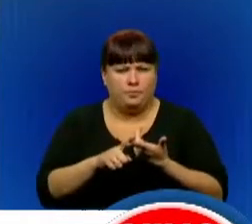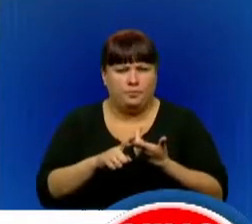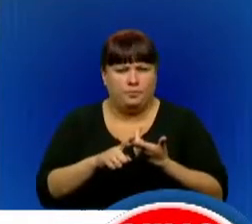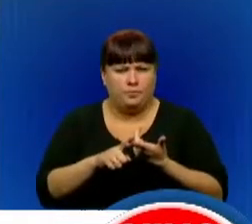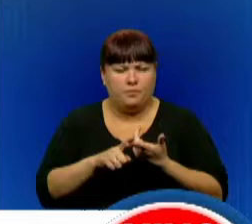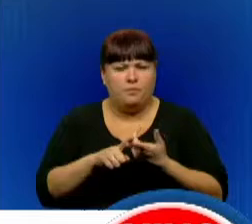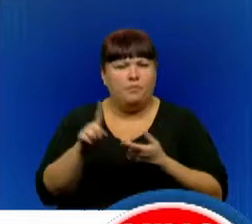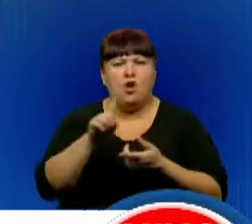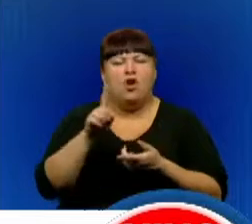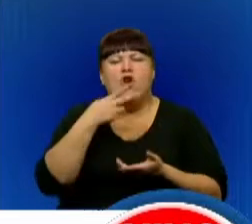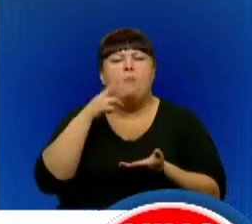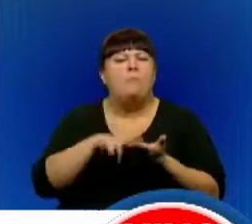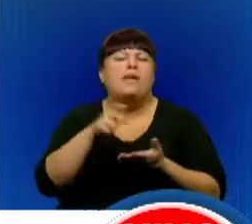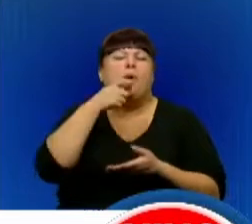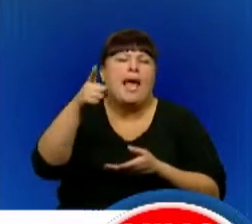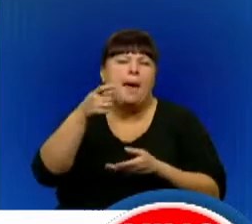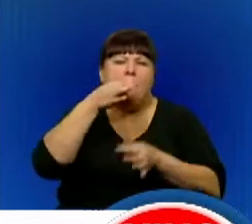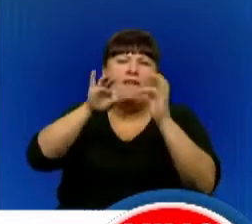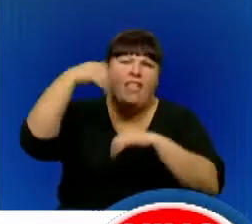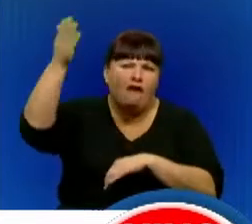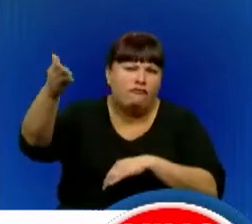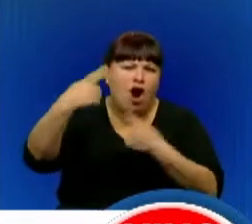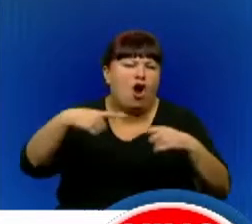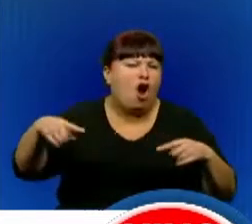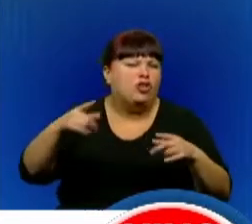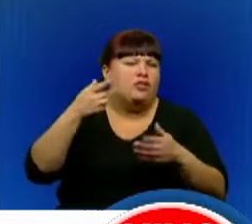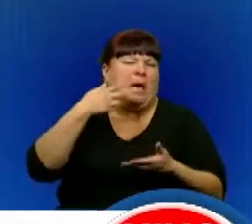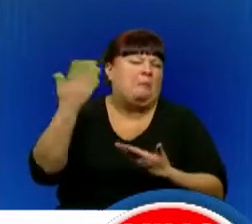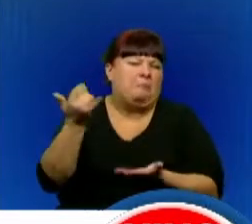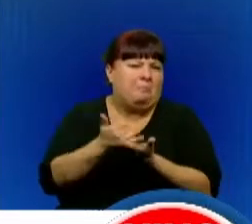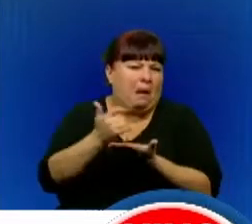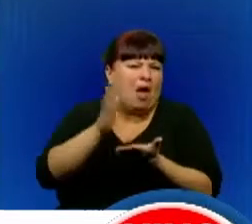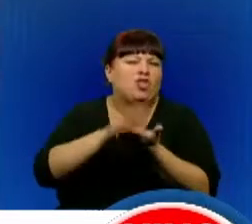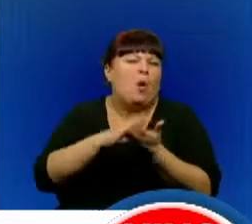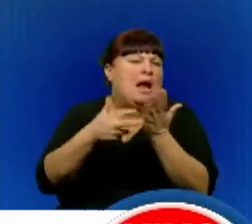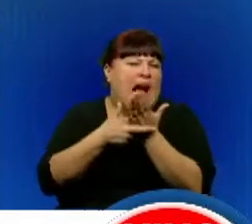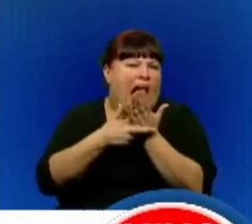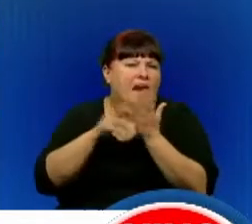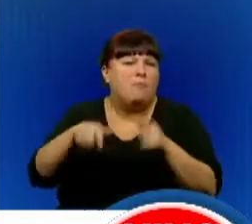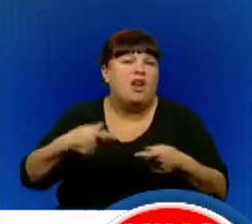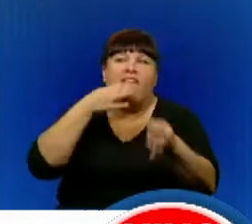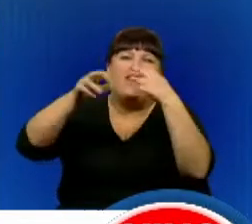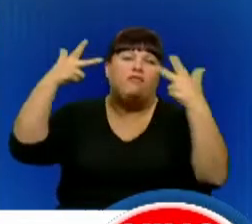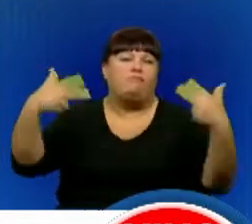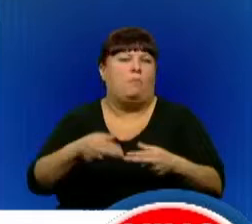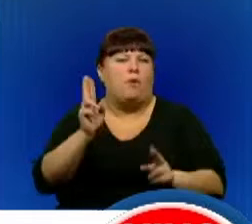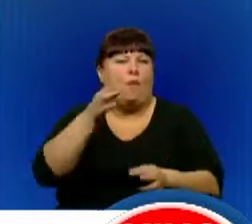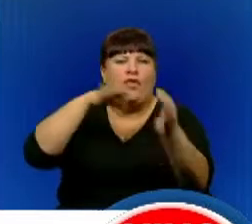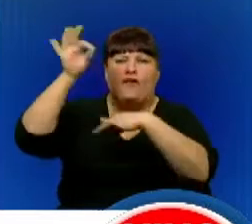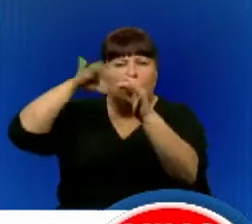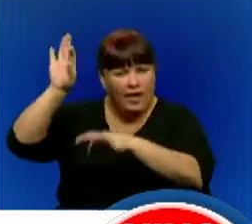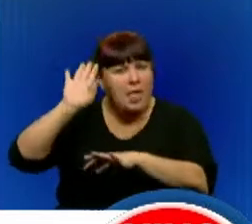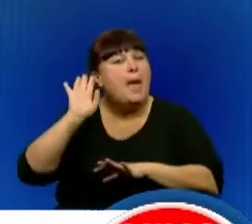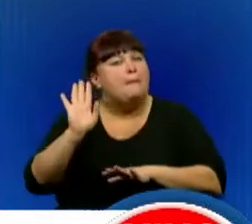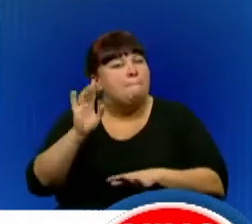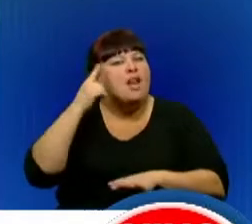de no gravar, bueno, en el caso de las exportaciones de bienes no tiene mayor importancia en el caso de la carne porque se cierran las exportaciones de carne, pero